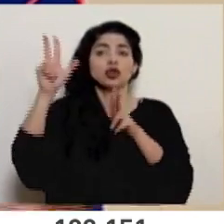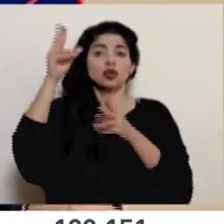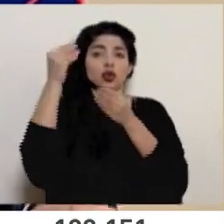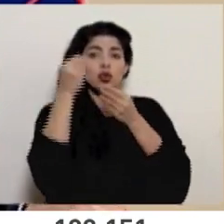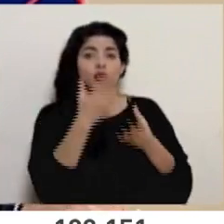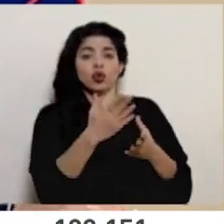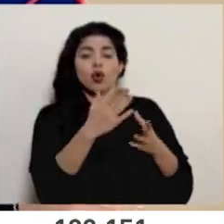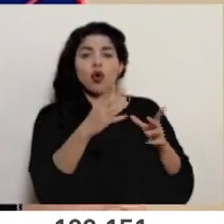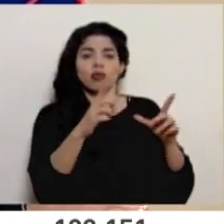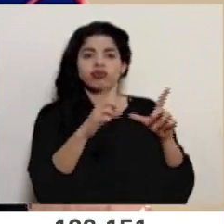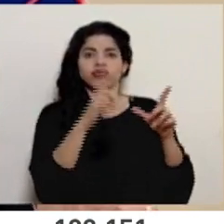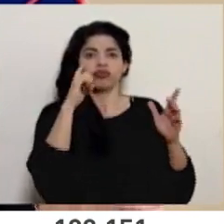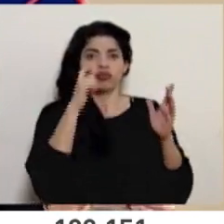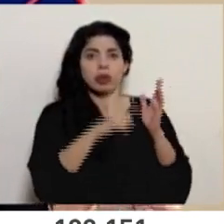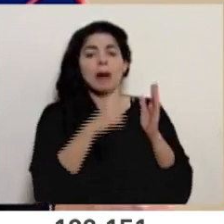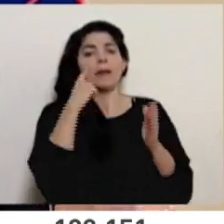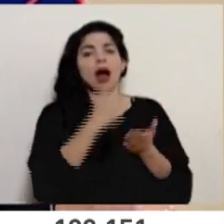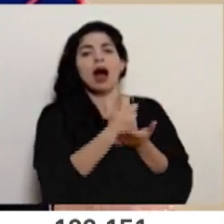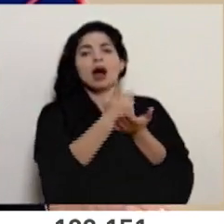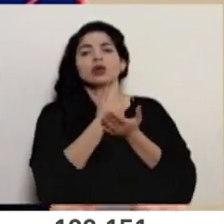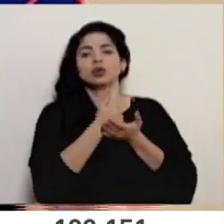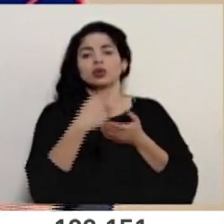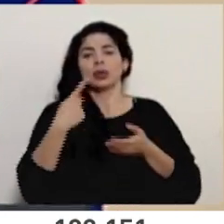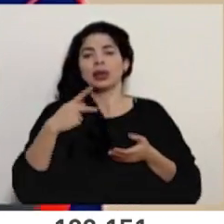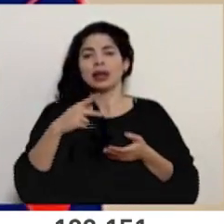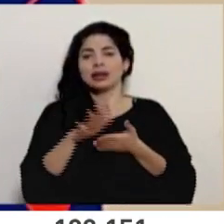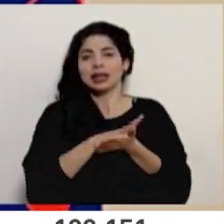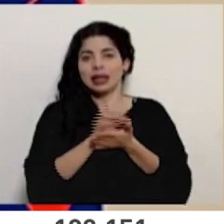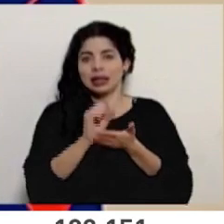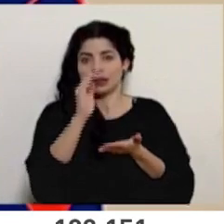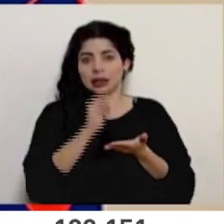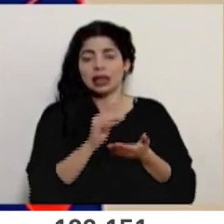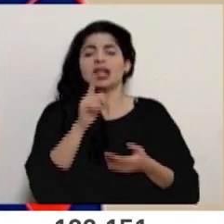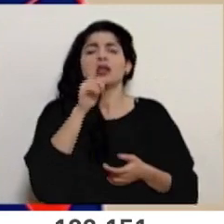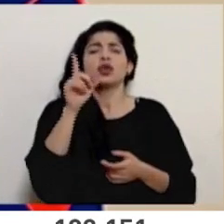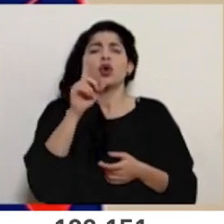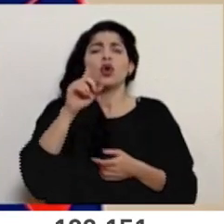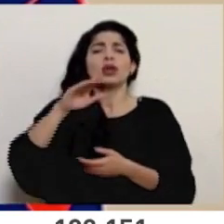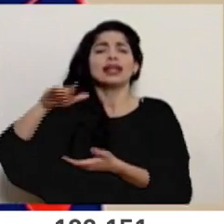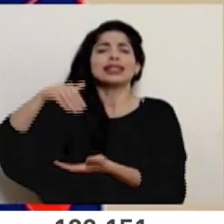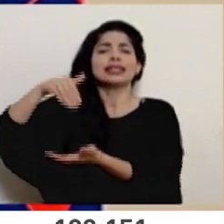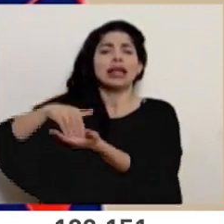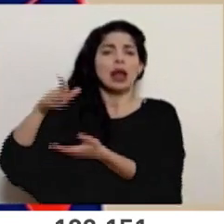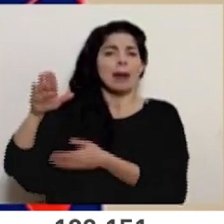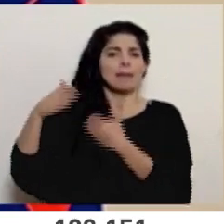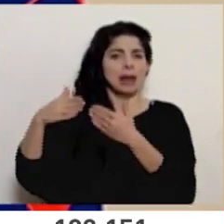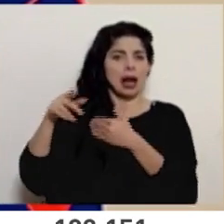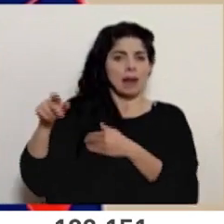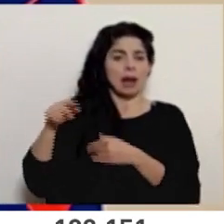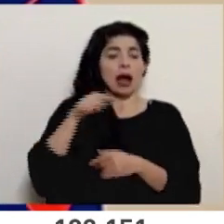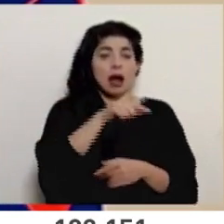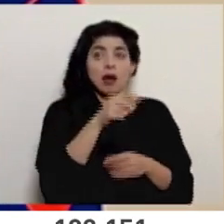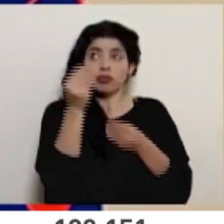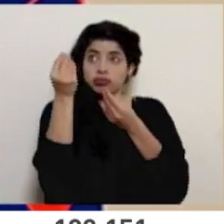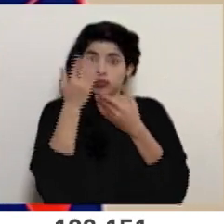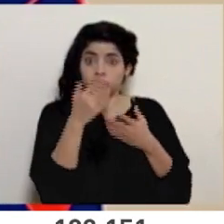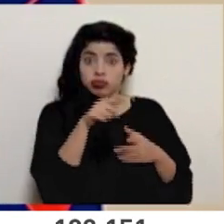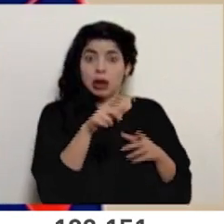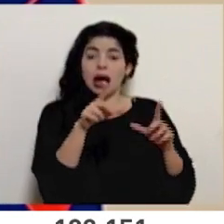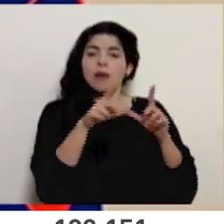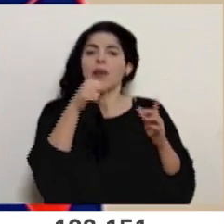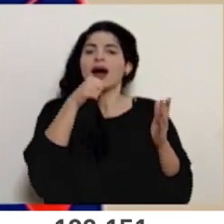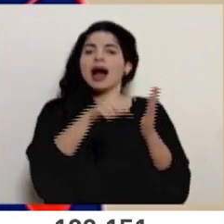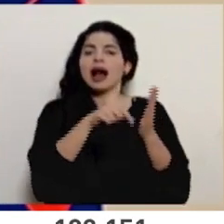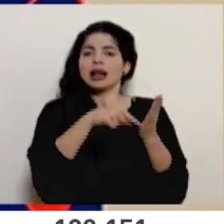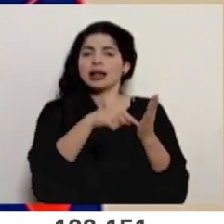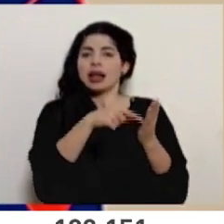las Naciones Unidas para la Reducción de Riesgo de Desastres, regional, que tiene su sede en Panamá. En esa línea hubo una carta de intenciones